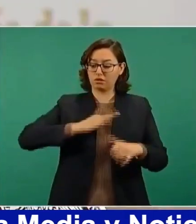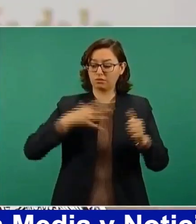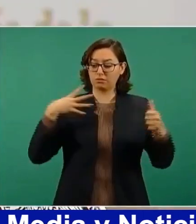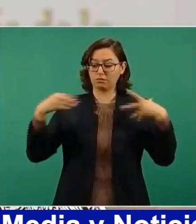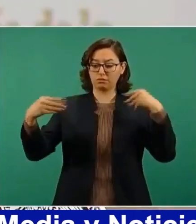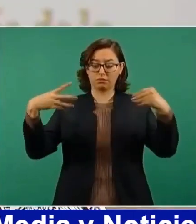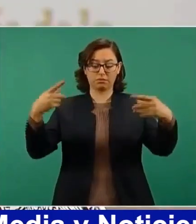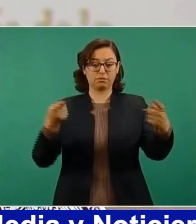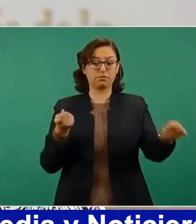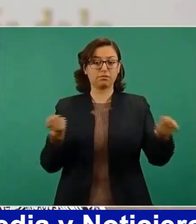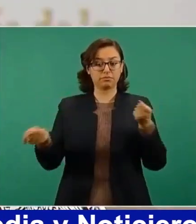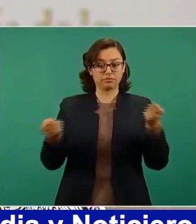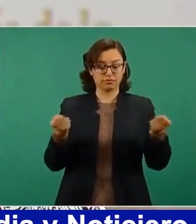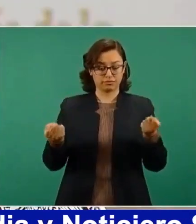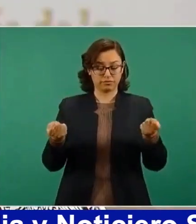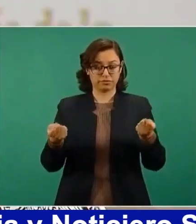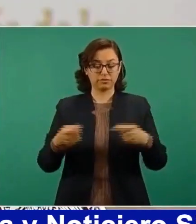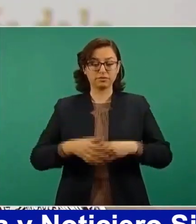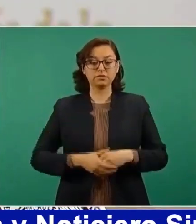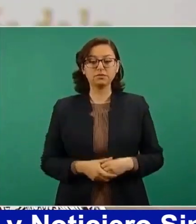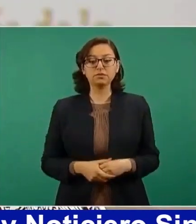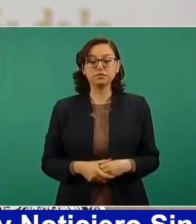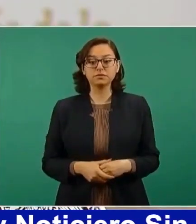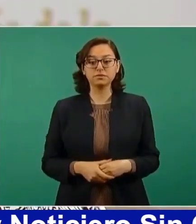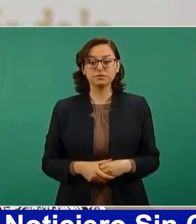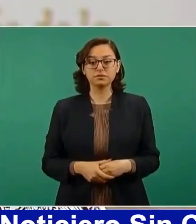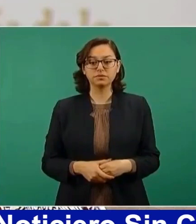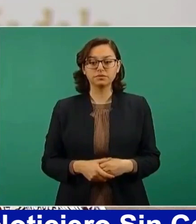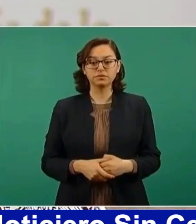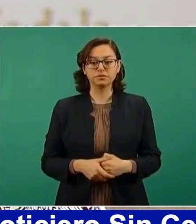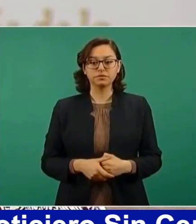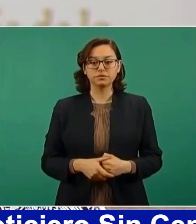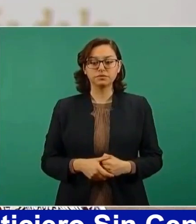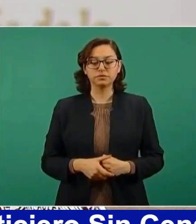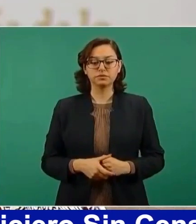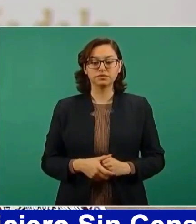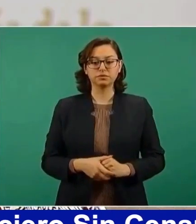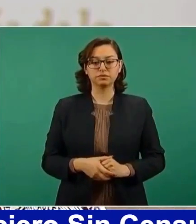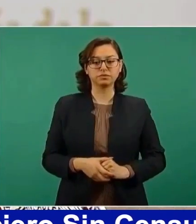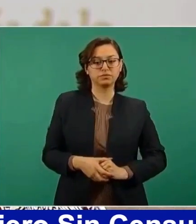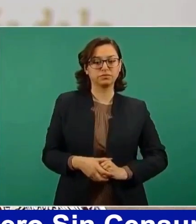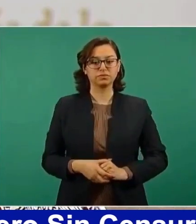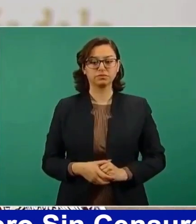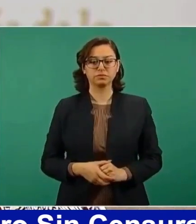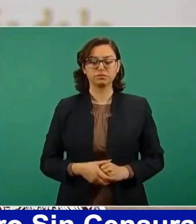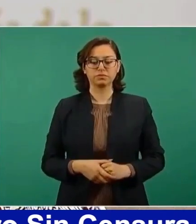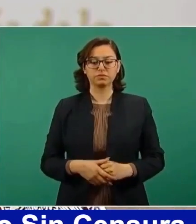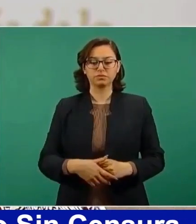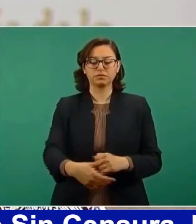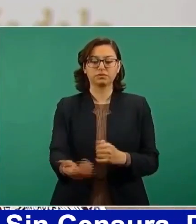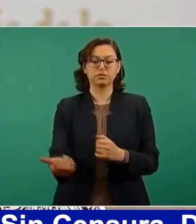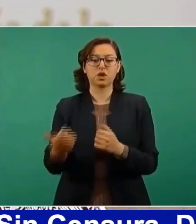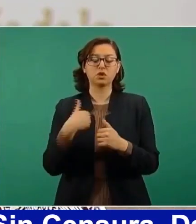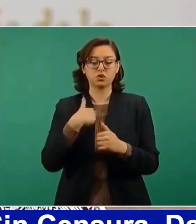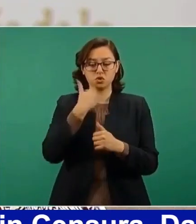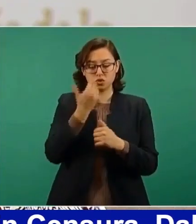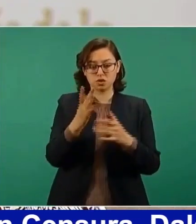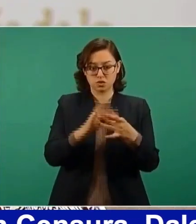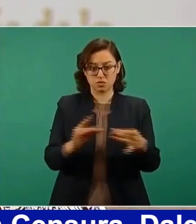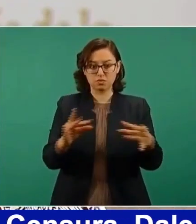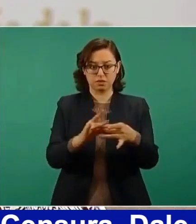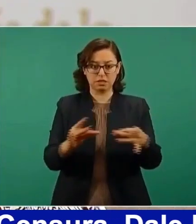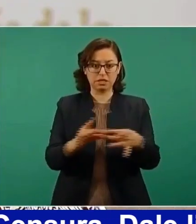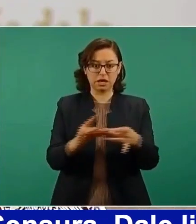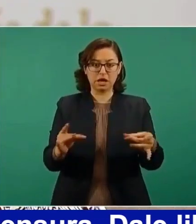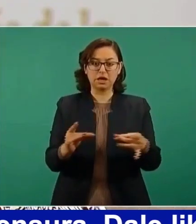vacunación. Pero ¿en qué estamos? Quisiera yo recordarles lo que en las tardes se conoce en cuanto